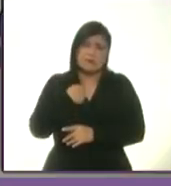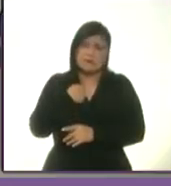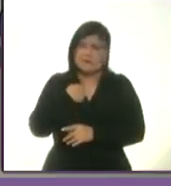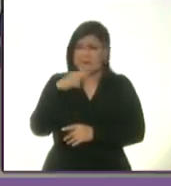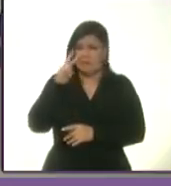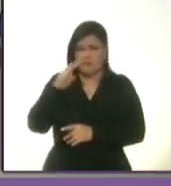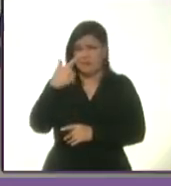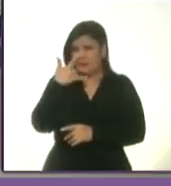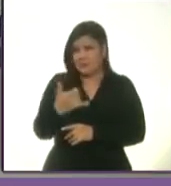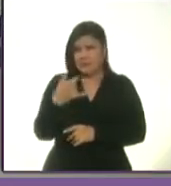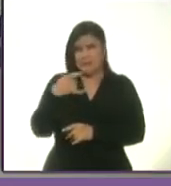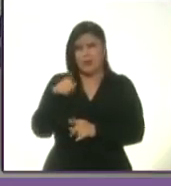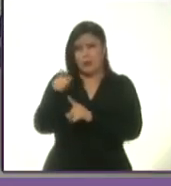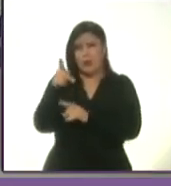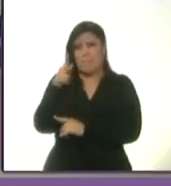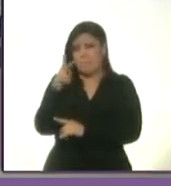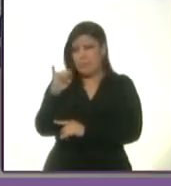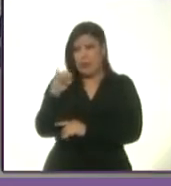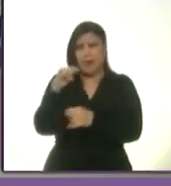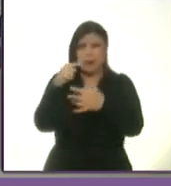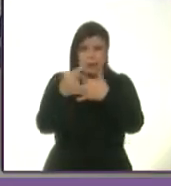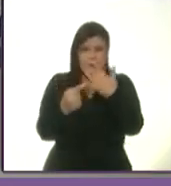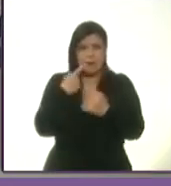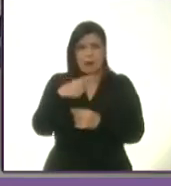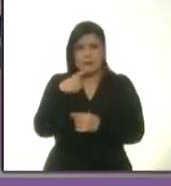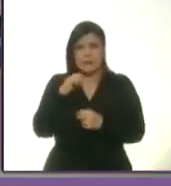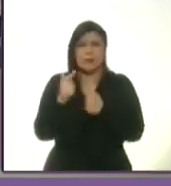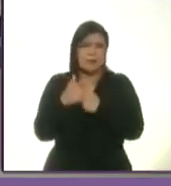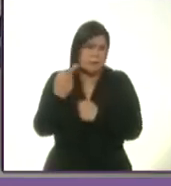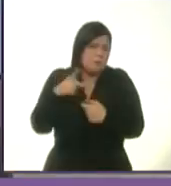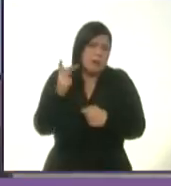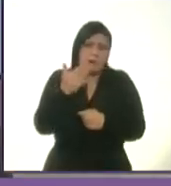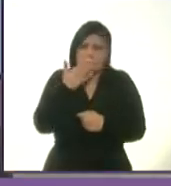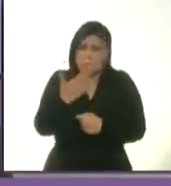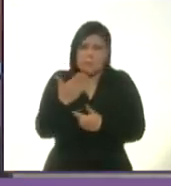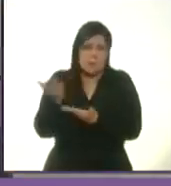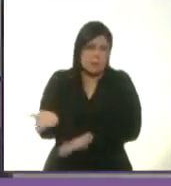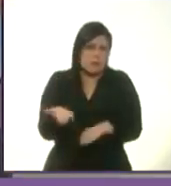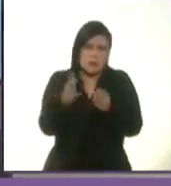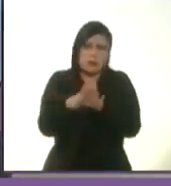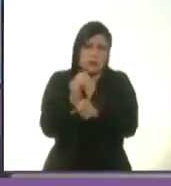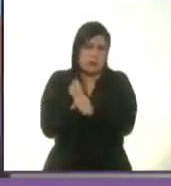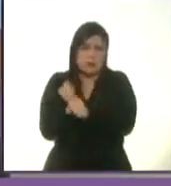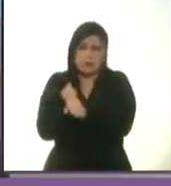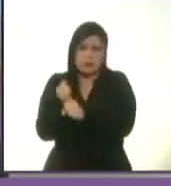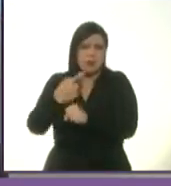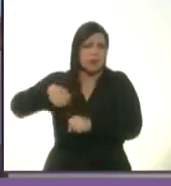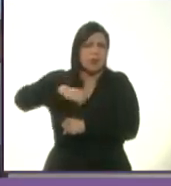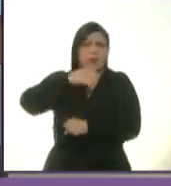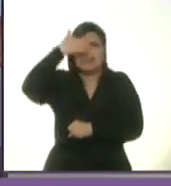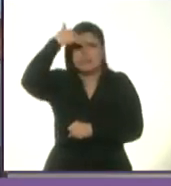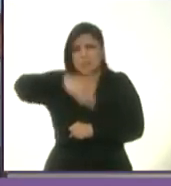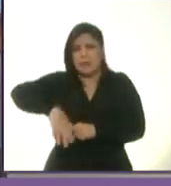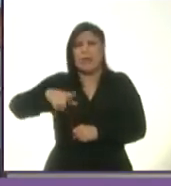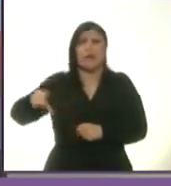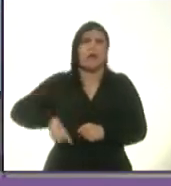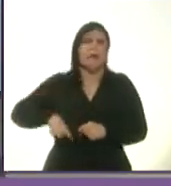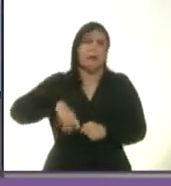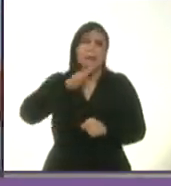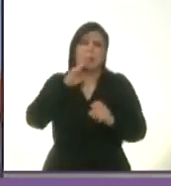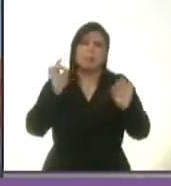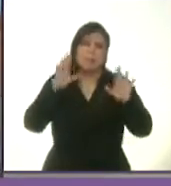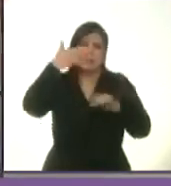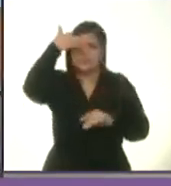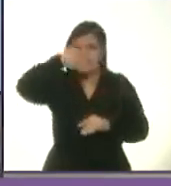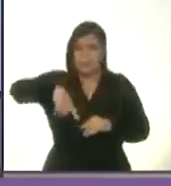extraño viniendo del pri estas acusaciones pero que se investiguen lo que se tenga que investigar y todo el mundo sabe lo que es el gobierno de mancera